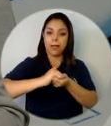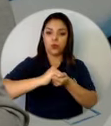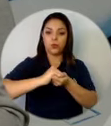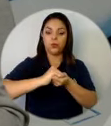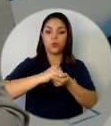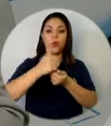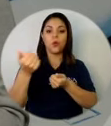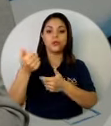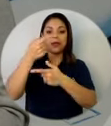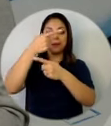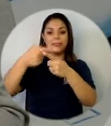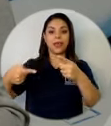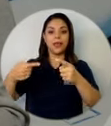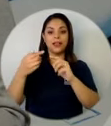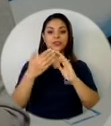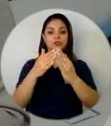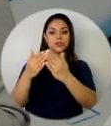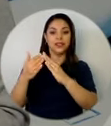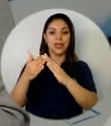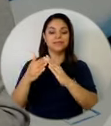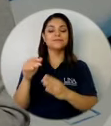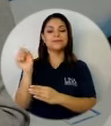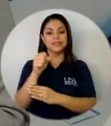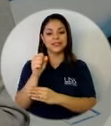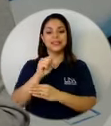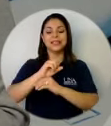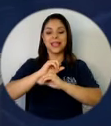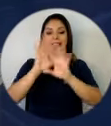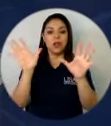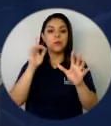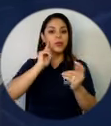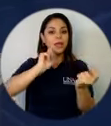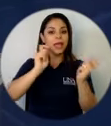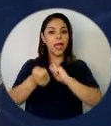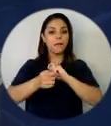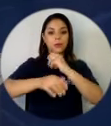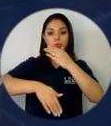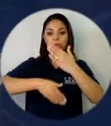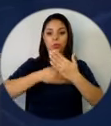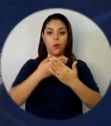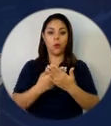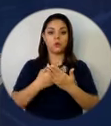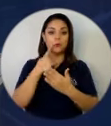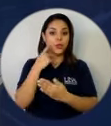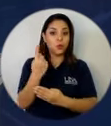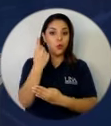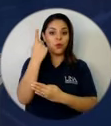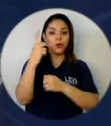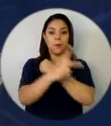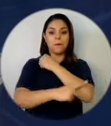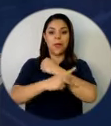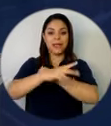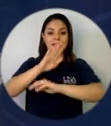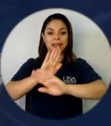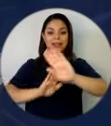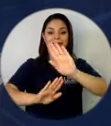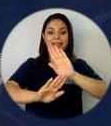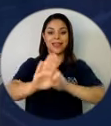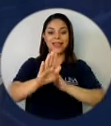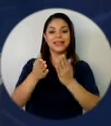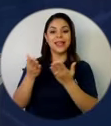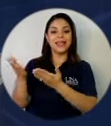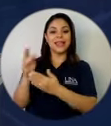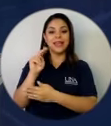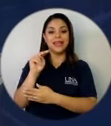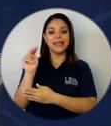con la otra mitad de la sociedad que son, ¿verdad? Por supuesto, porque el cambio es entre todos y todas. Exacto. Porque es un único país el que vamos a sacar